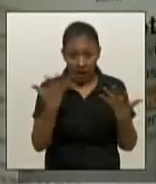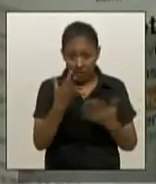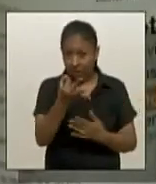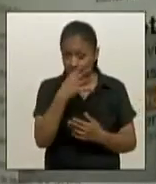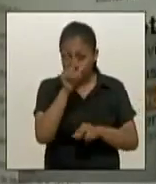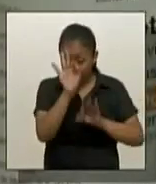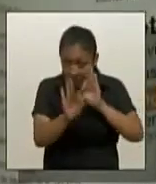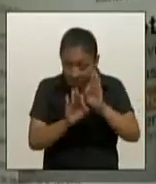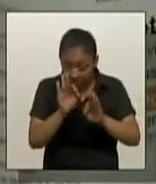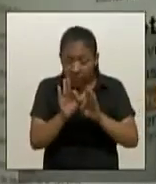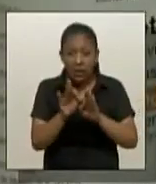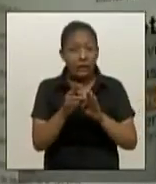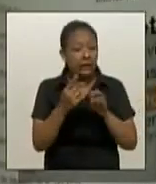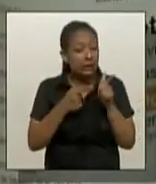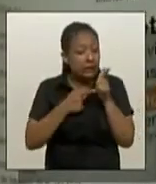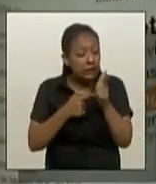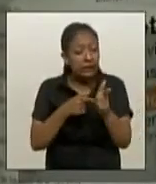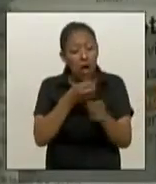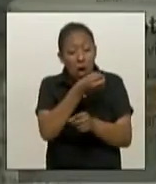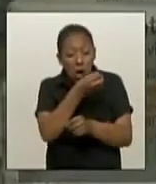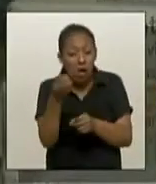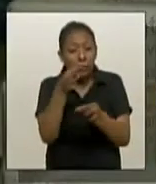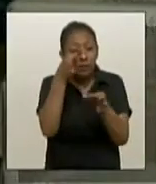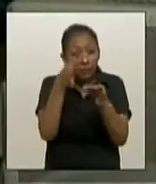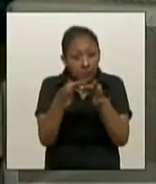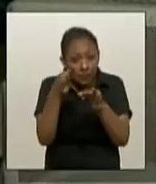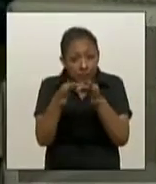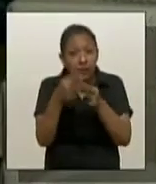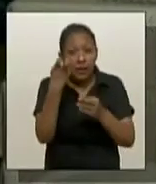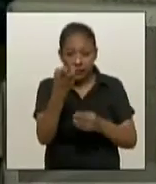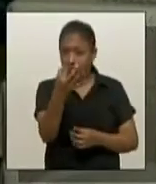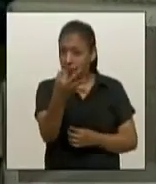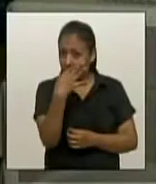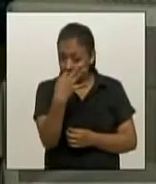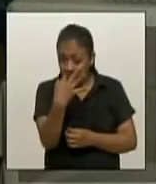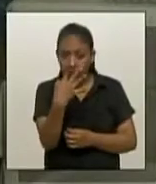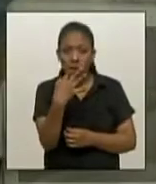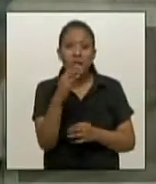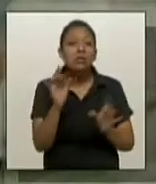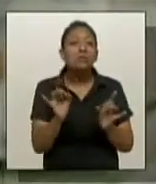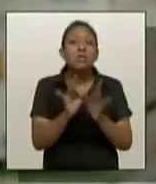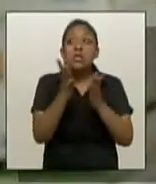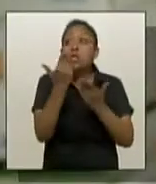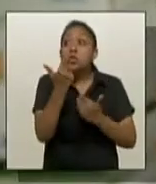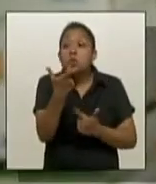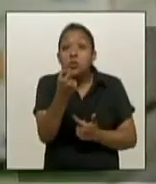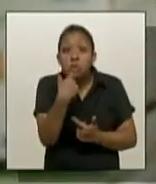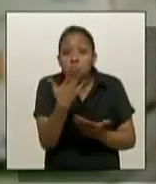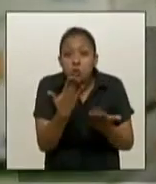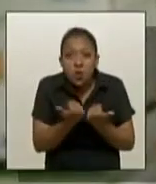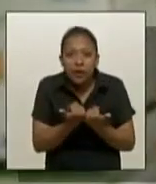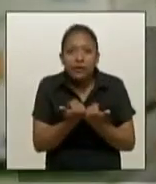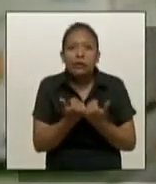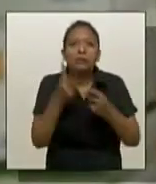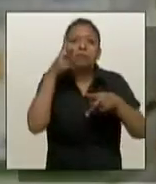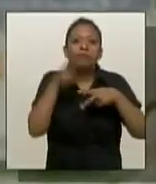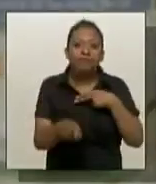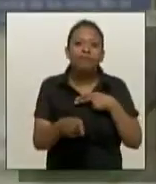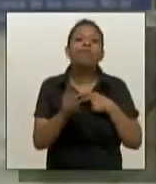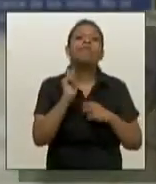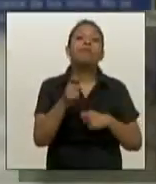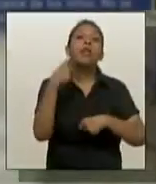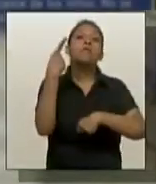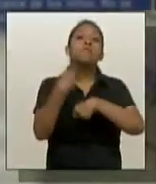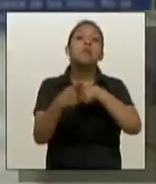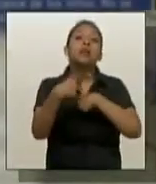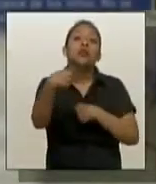siga con mucho orden, mucha disciplina el tratamiento. Y si por desabasto se interrumpe, entonces estamos poniendo en peligro